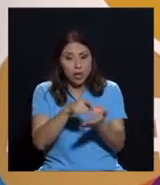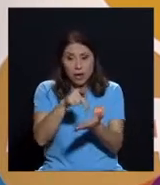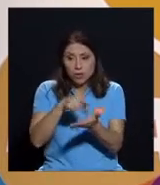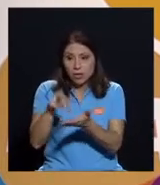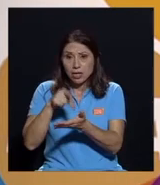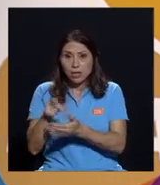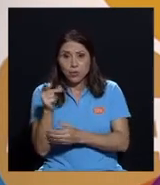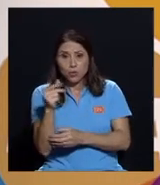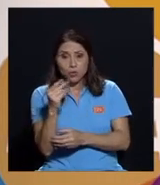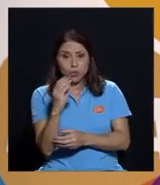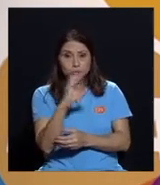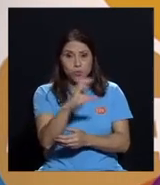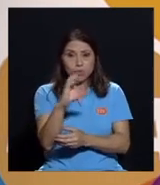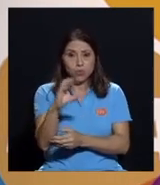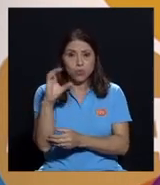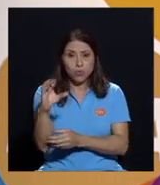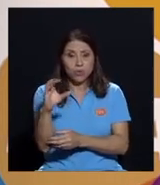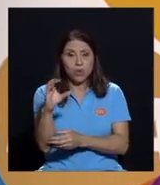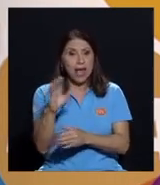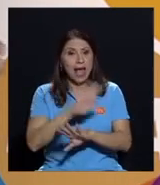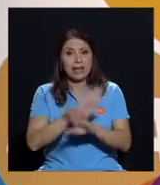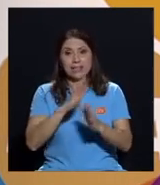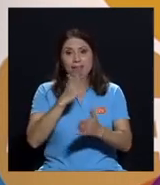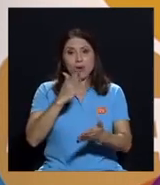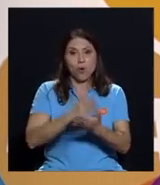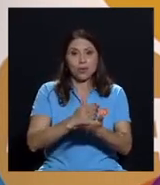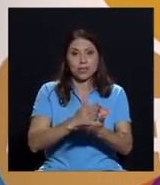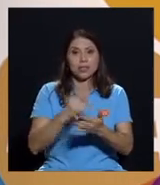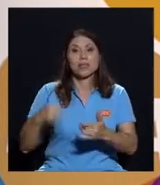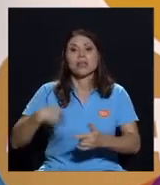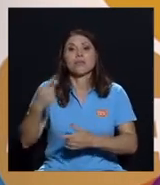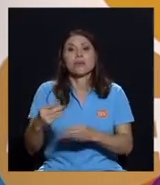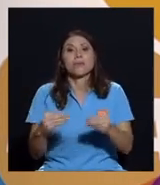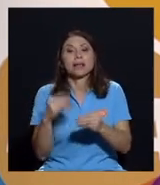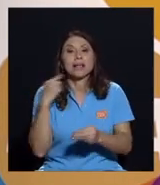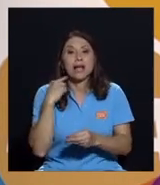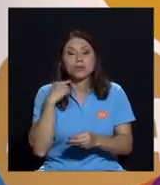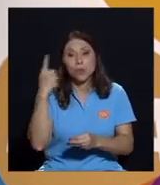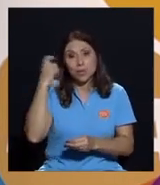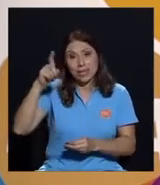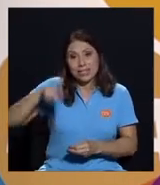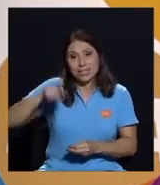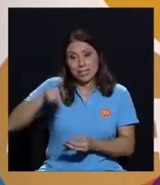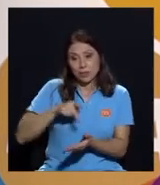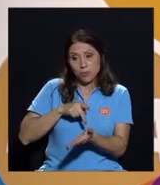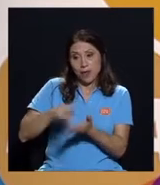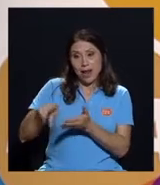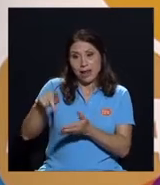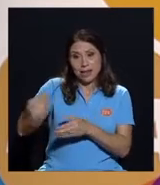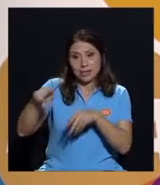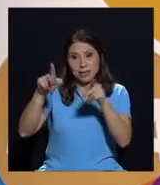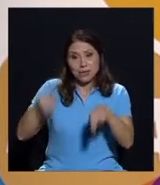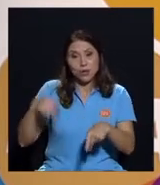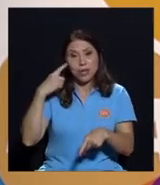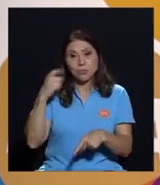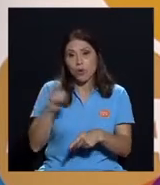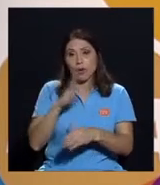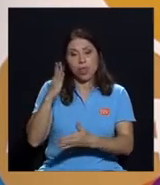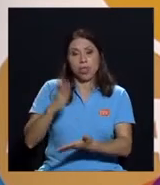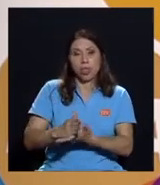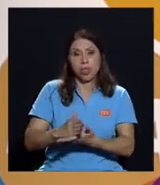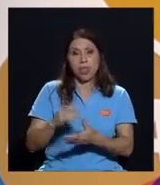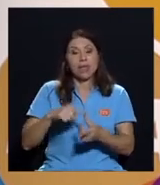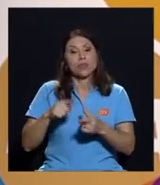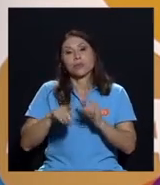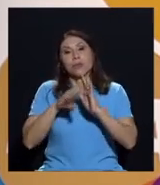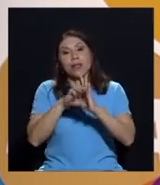el corto plazo nos van a salir más caros porque estamos indemnizar a muchas personas en esas planillas no vendremos a resolver eso pero digamos que si se lograra hacer esto y hacer un gran